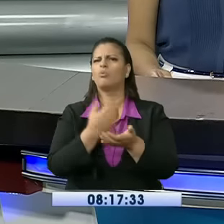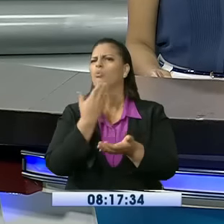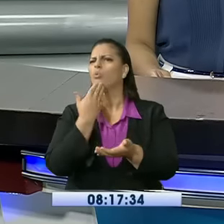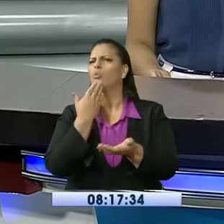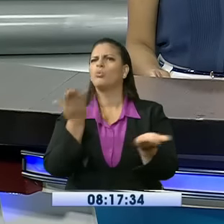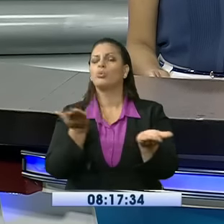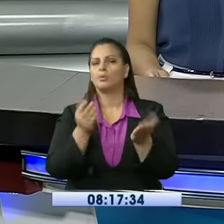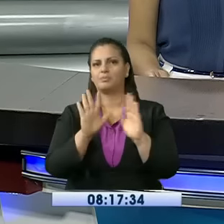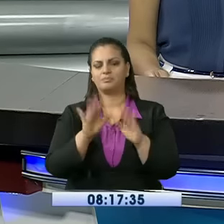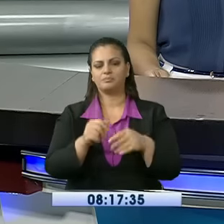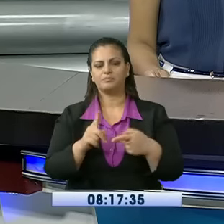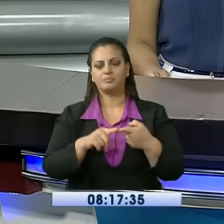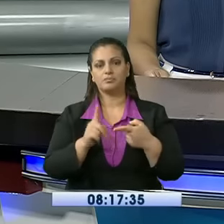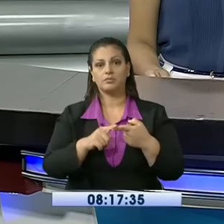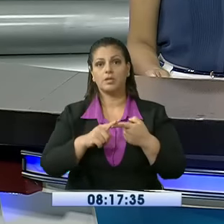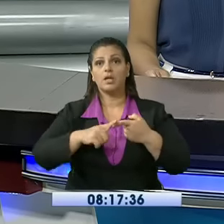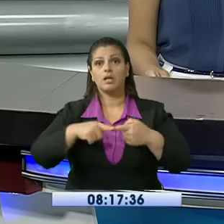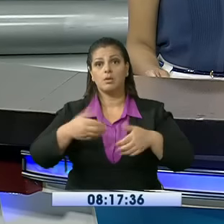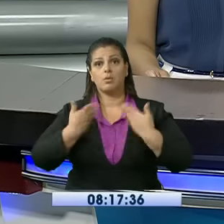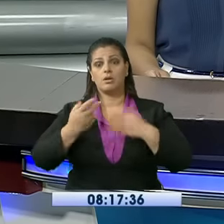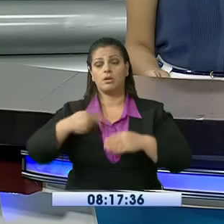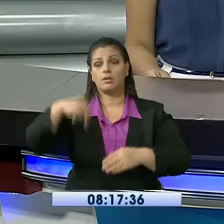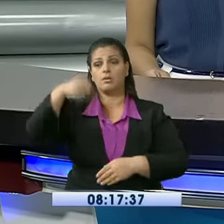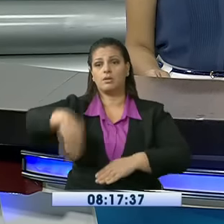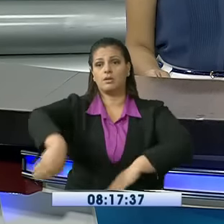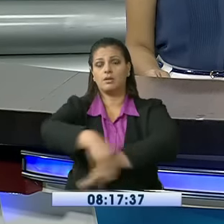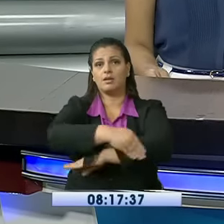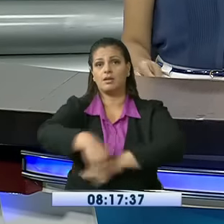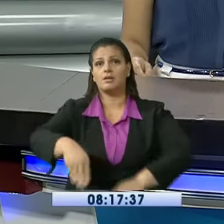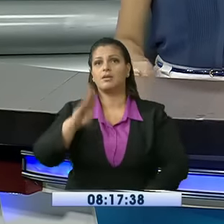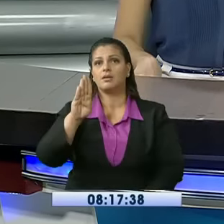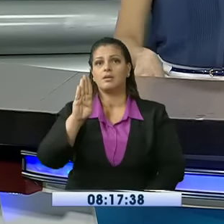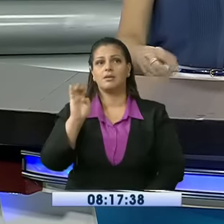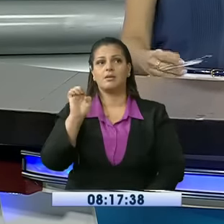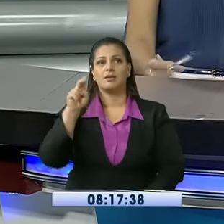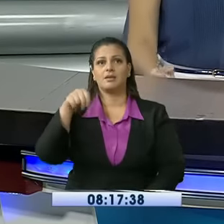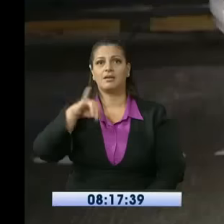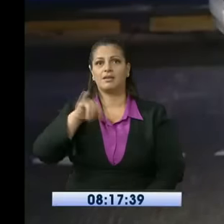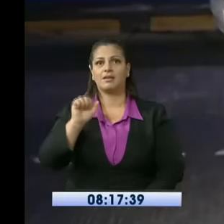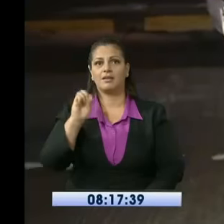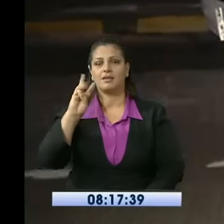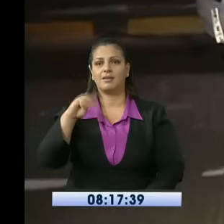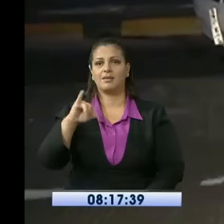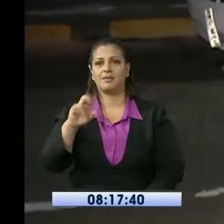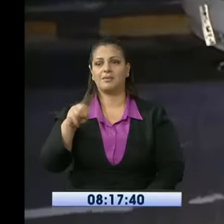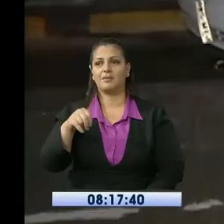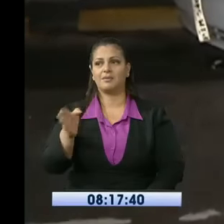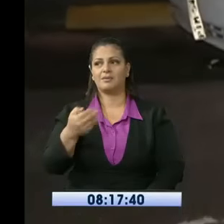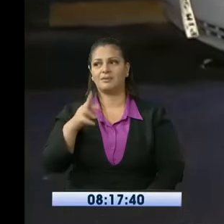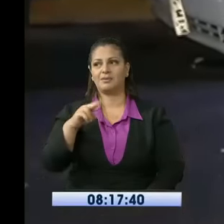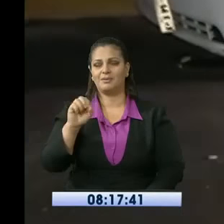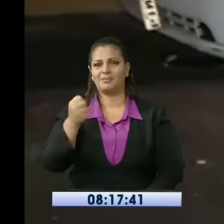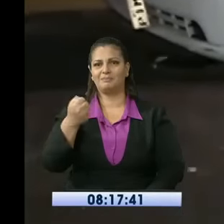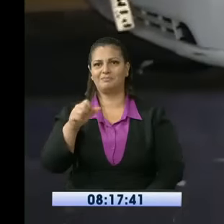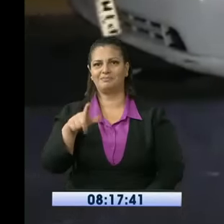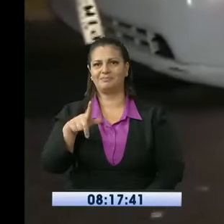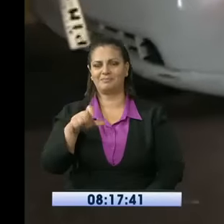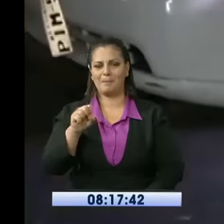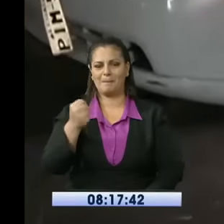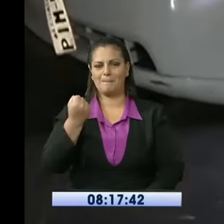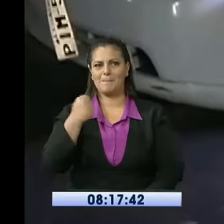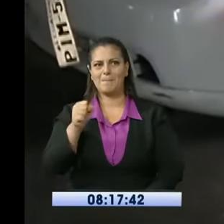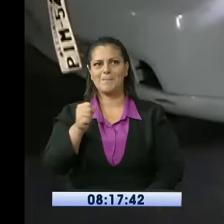continúan con más información. Gracias, Jorge, por la información brindada. Seguramente nadie se ha dado cuenta del sitio en el que están, pero van a pasar por ahí igual. Tienen que pasar por ahí.